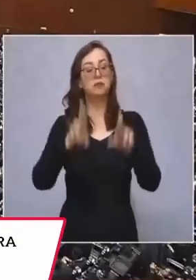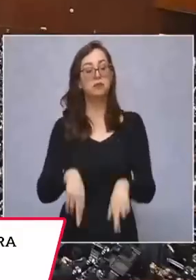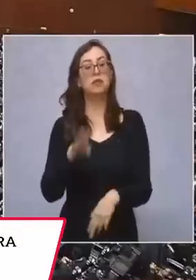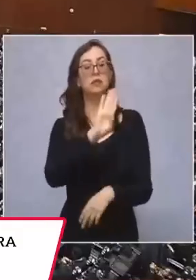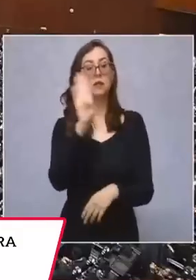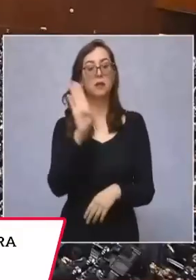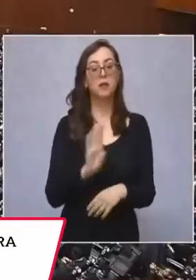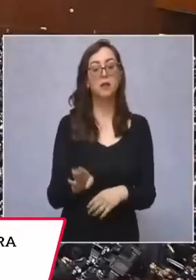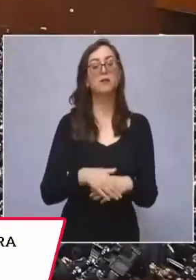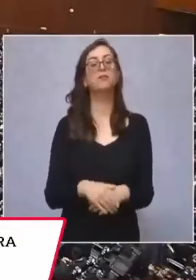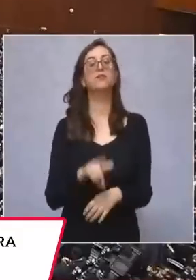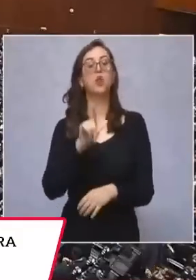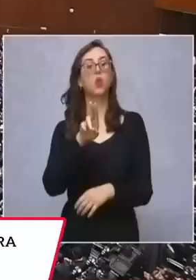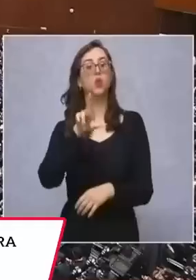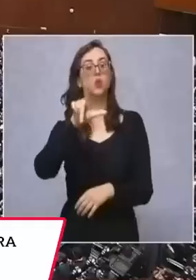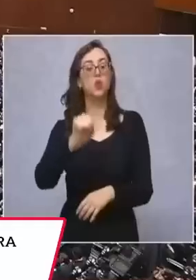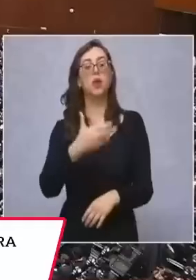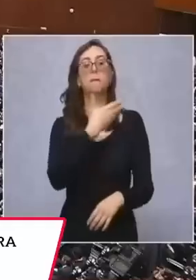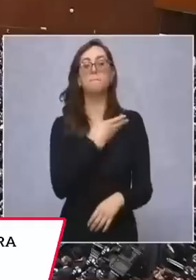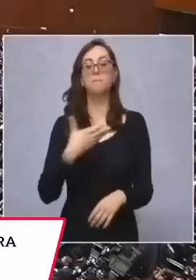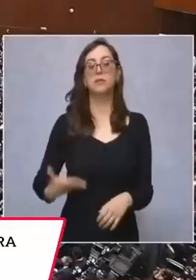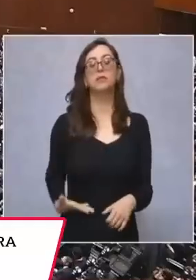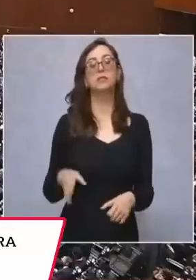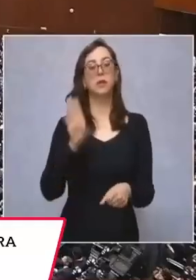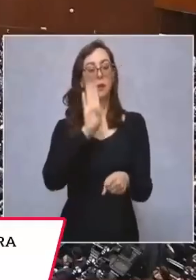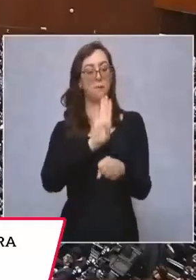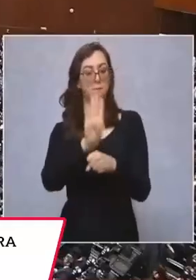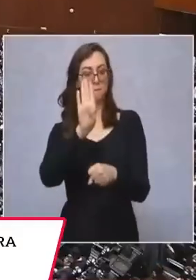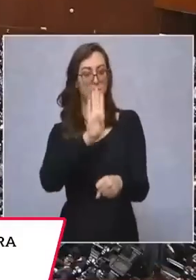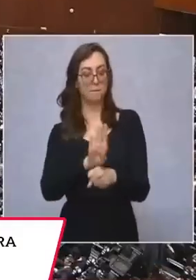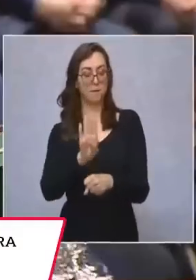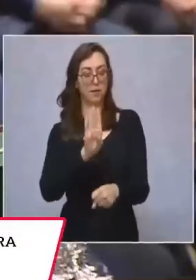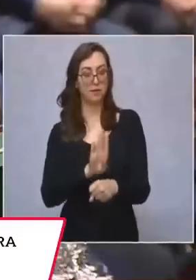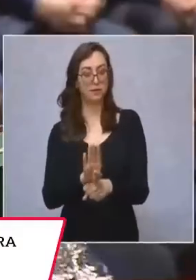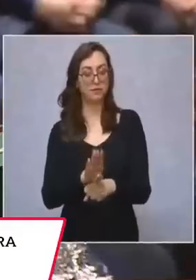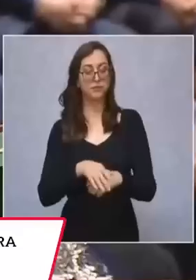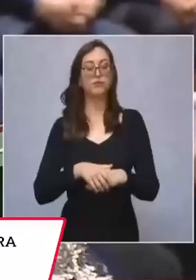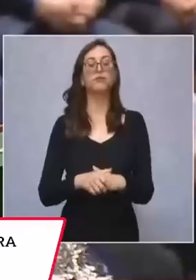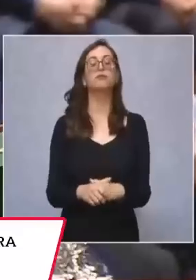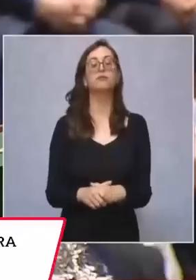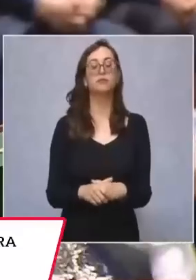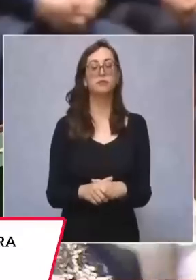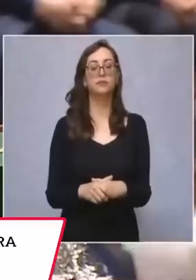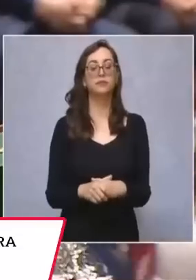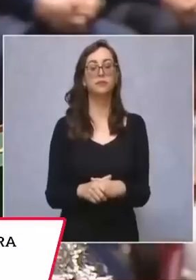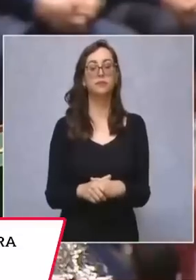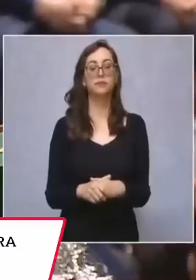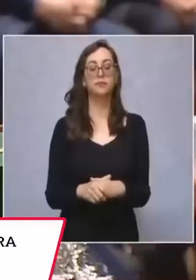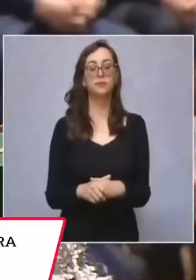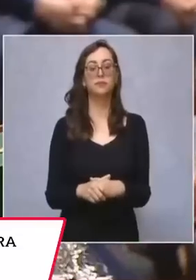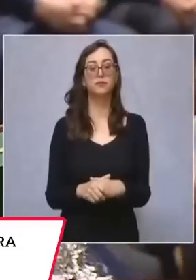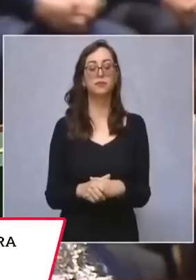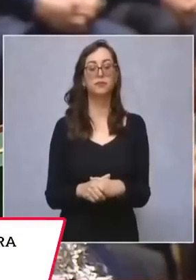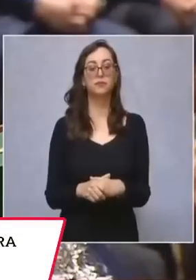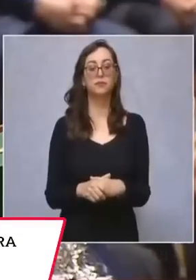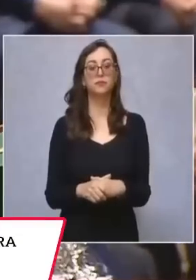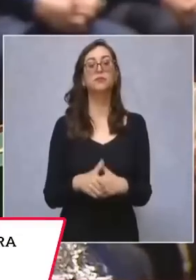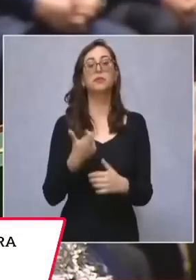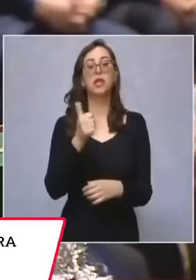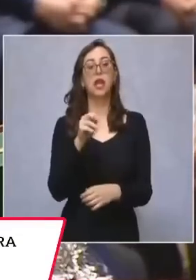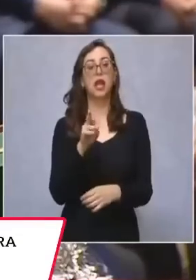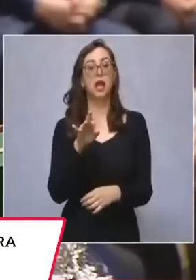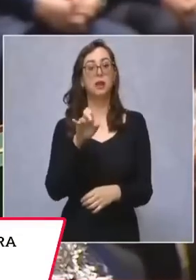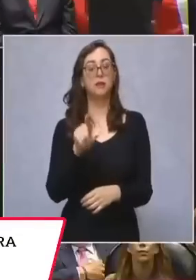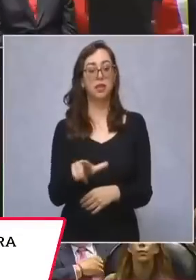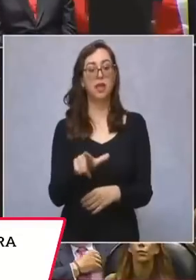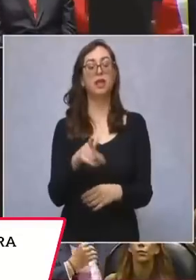que prometió en campaña, es lo que dijo también en el discurso el día de hoy. Y pues ya empiezan varias reformas del Plan C. Pasó la